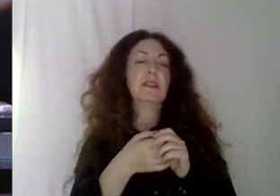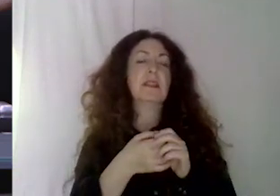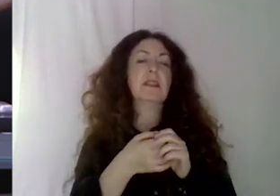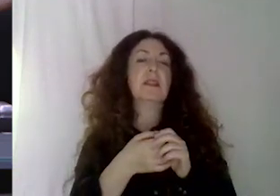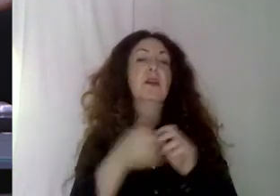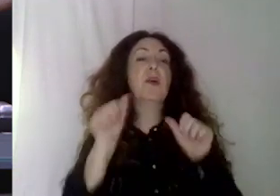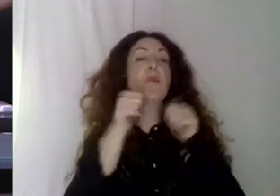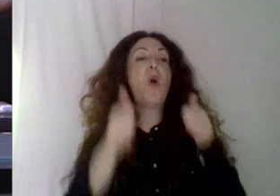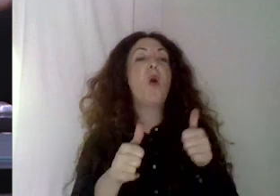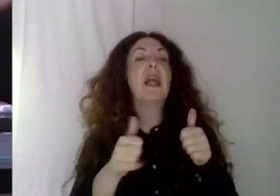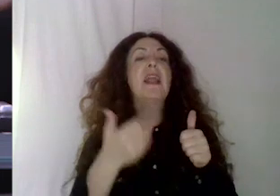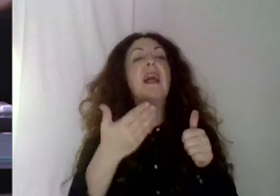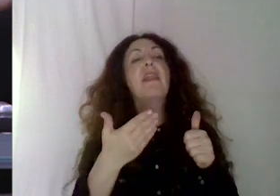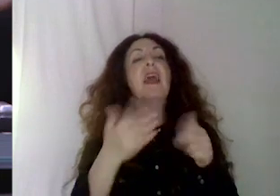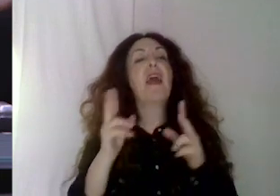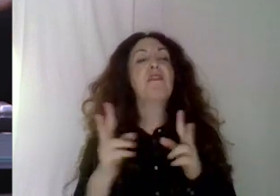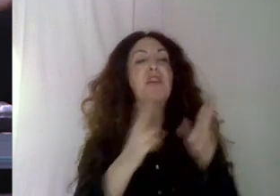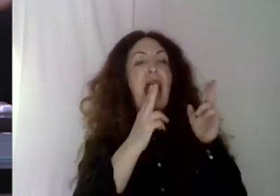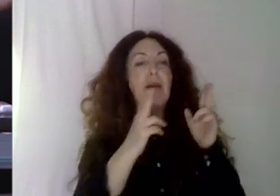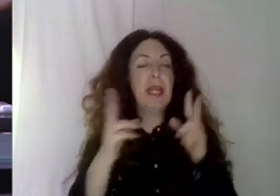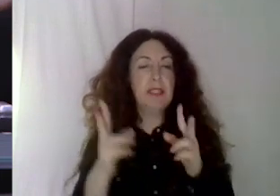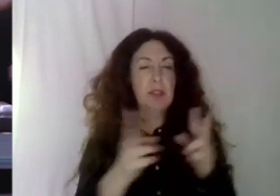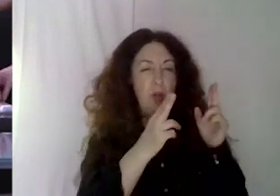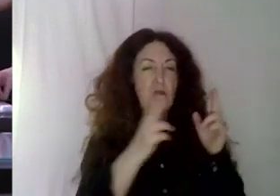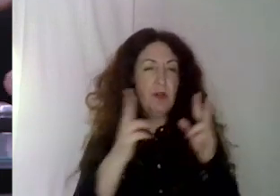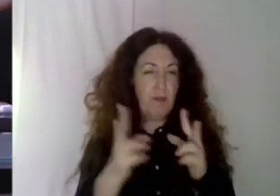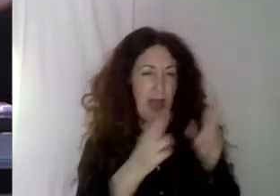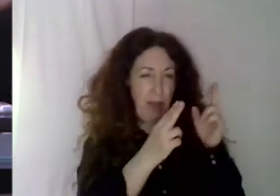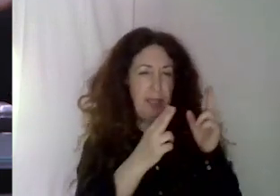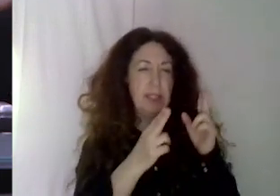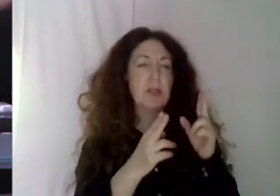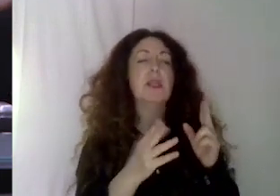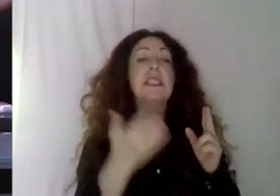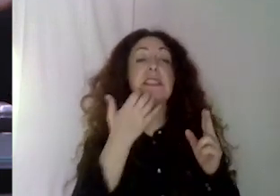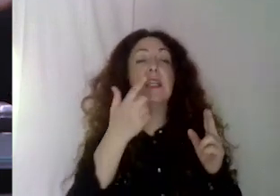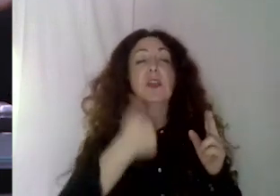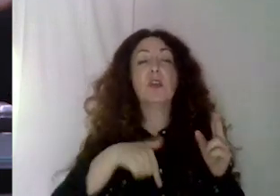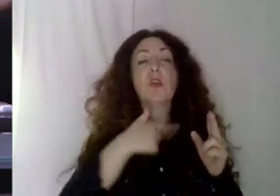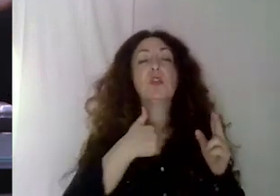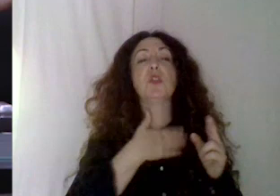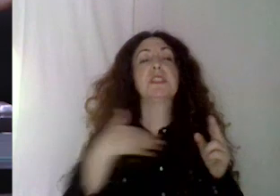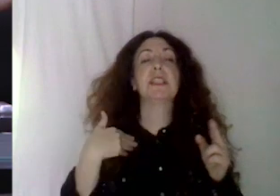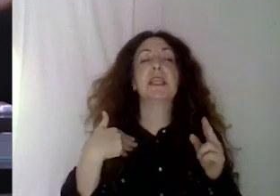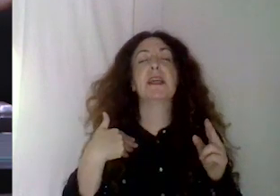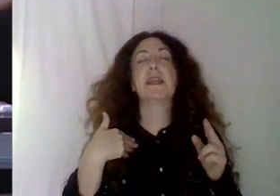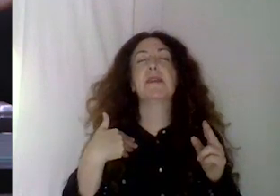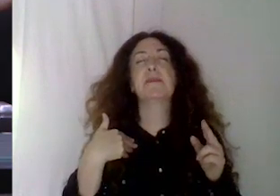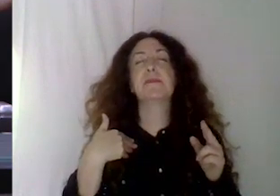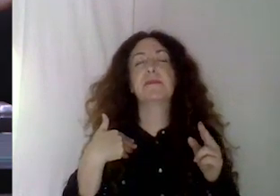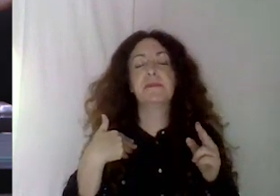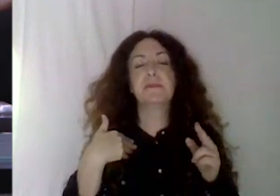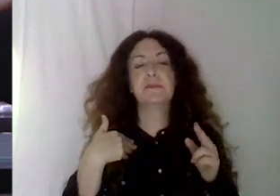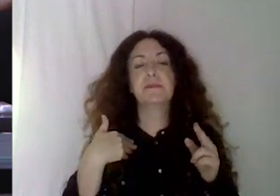mucho el peso de la posmodernidad, que es la modalidad del fragmento. Pero si hubiéramos